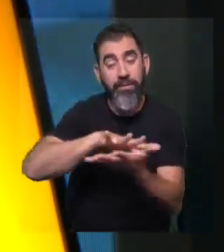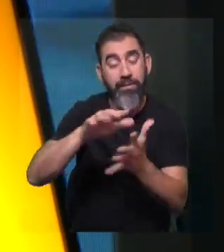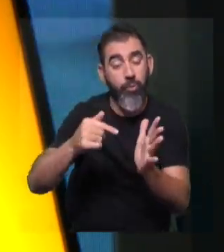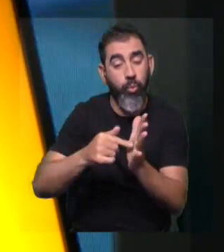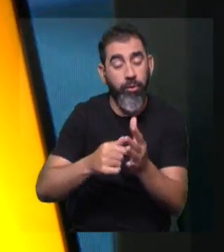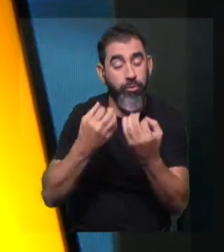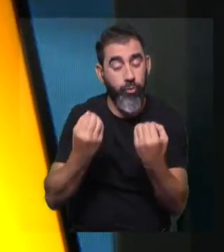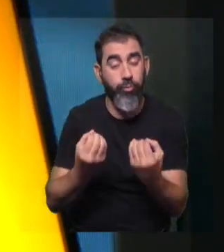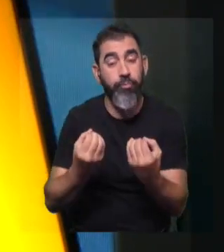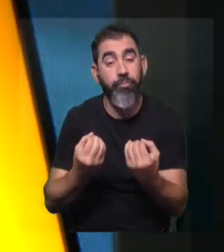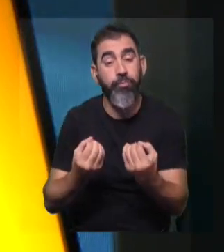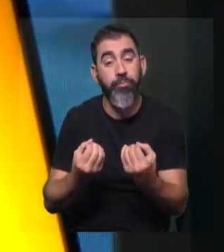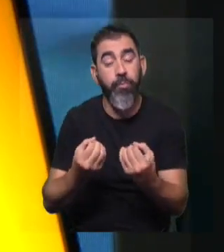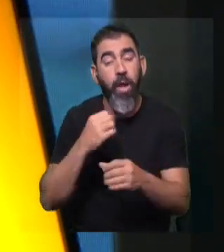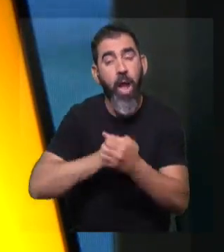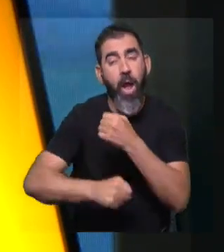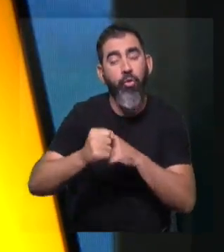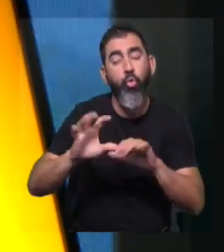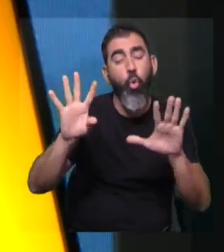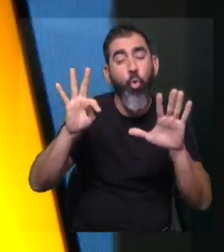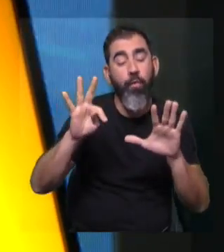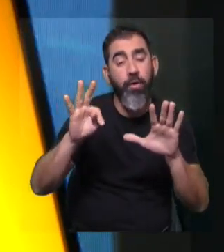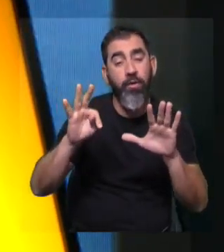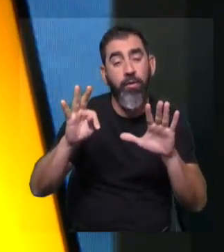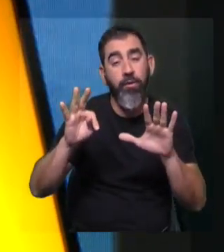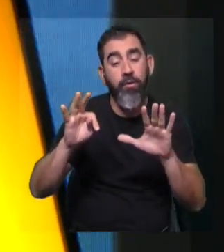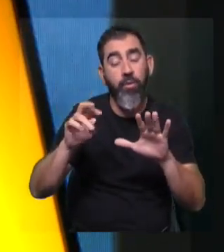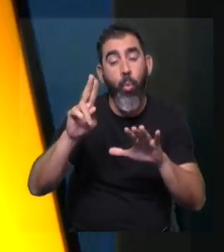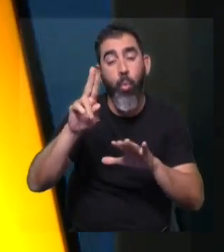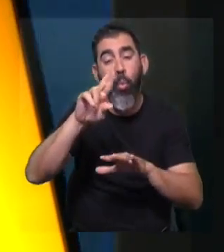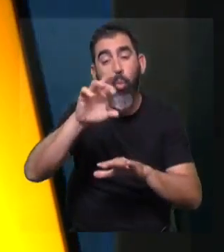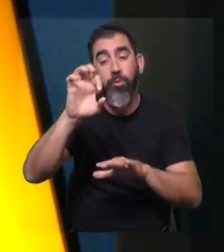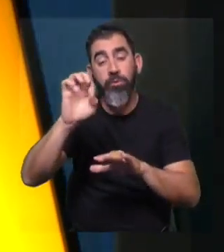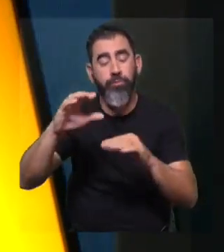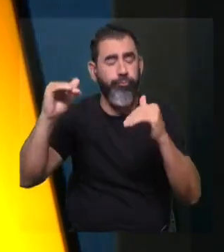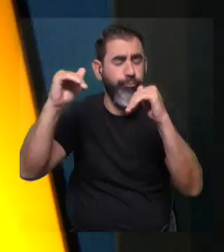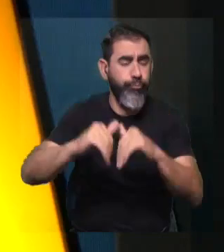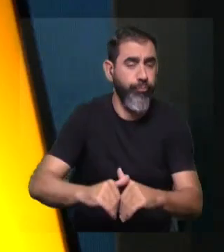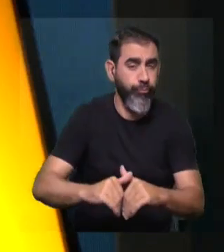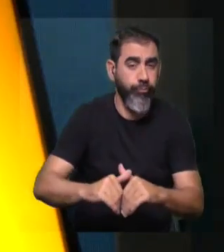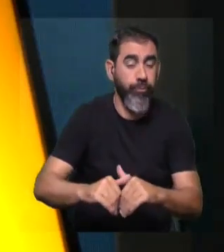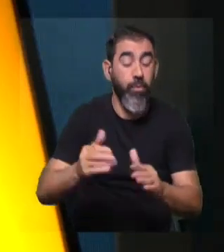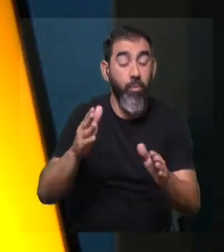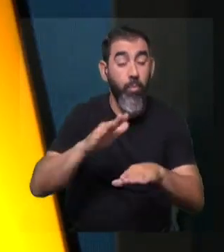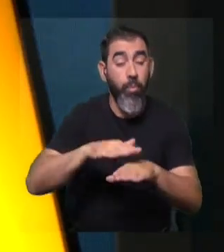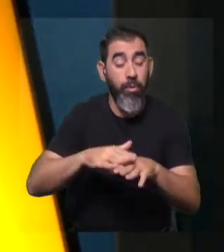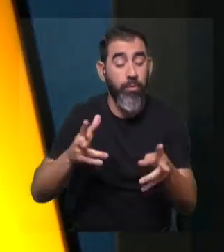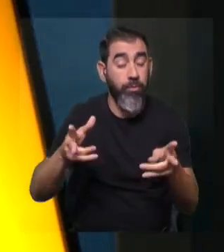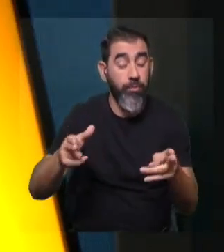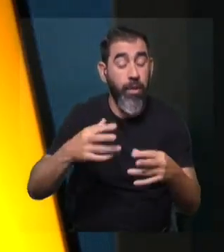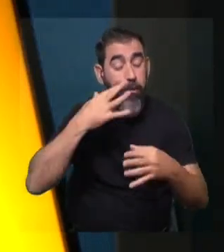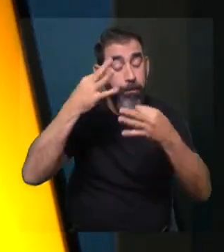que por la década del 90, cuando se cayó la Unión Soviética y empezó lo que ellos llaman el periodo especial, un momento de muchas penurias